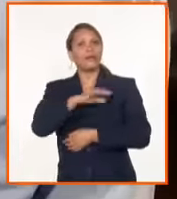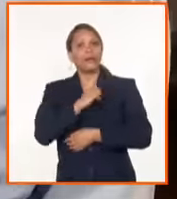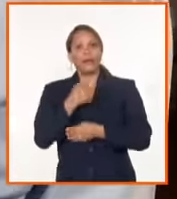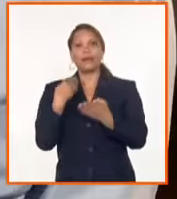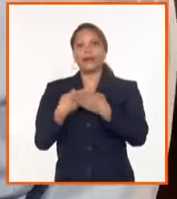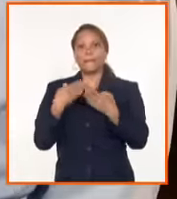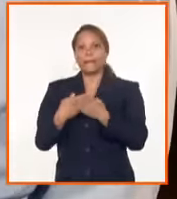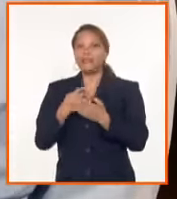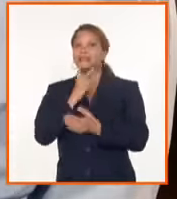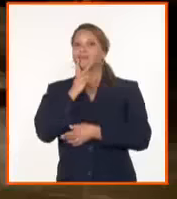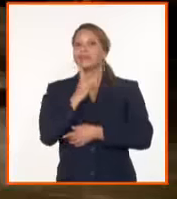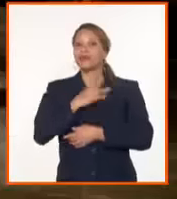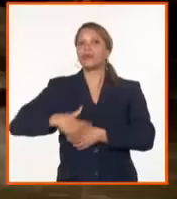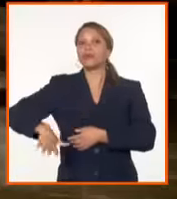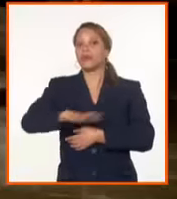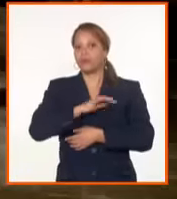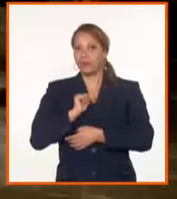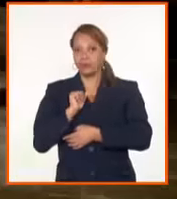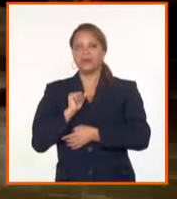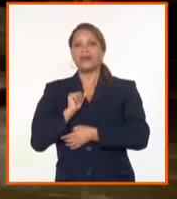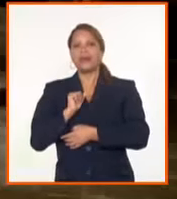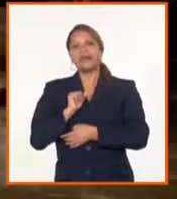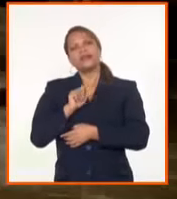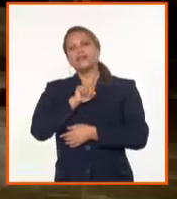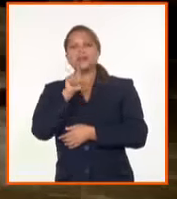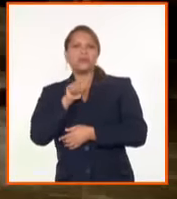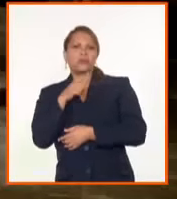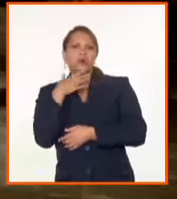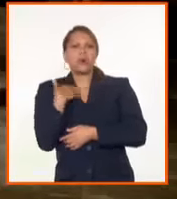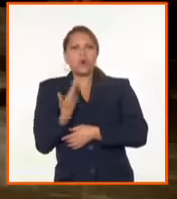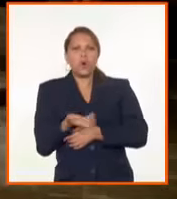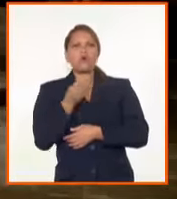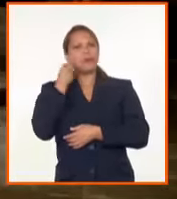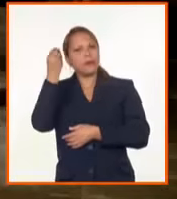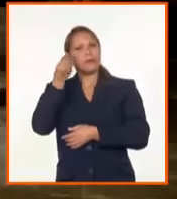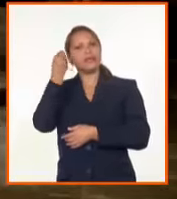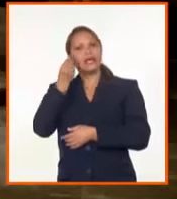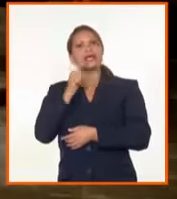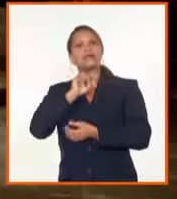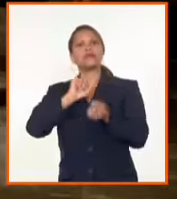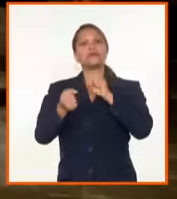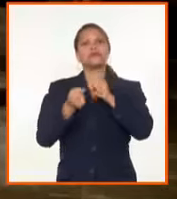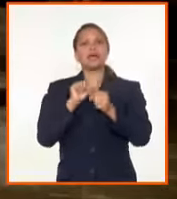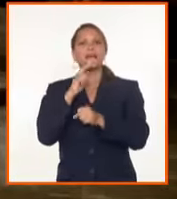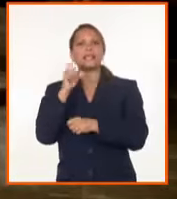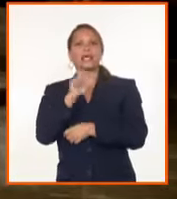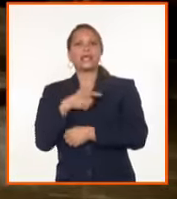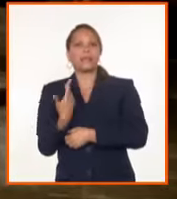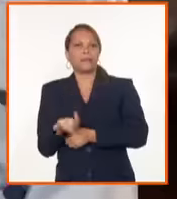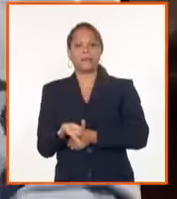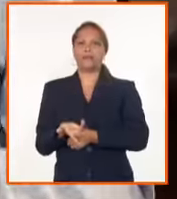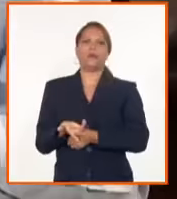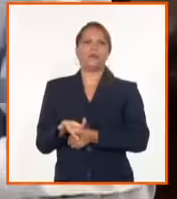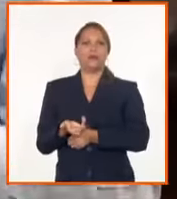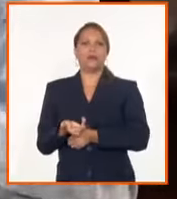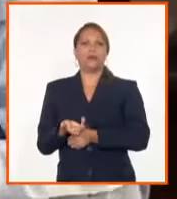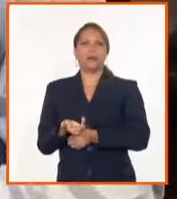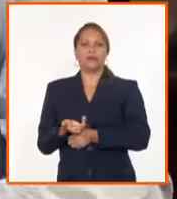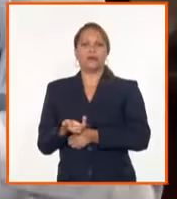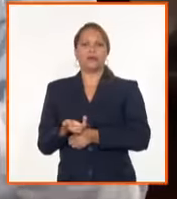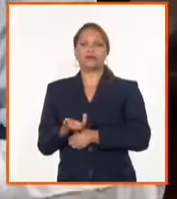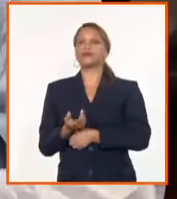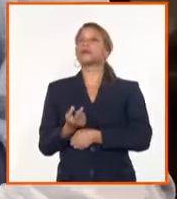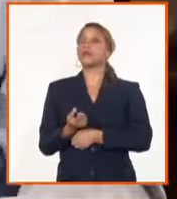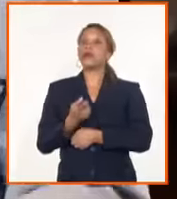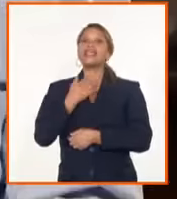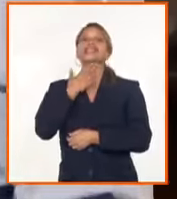para atenderlos a todos. Entonces, ¿cómo se puede pensar de que lo que estamos aplicando es neoliberalismo? ¿Es neoliberalismo o es unos enormes